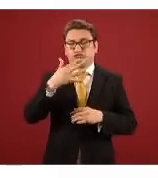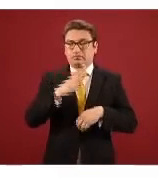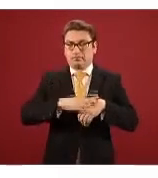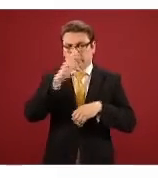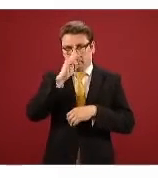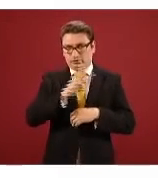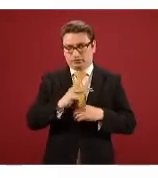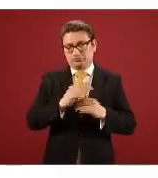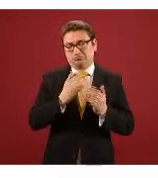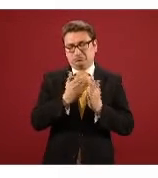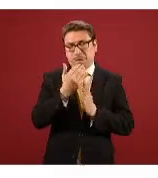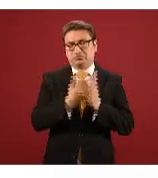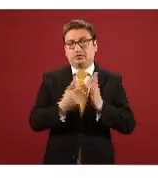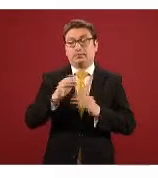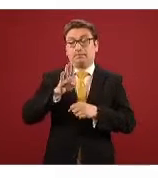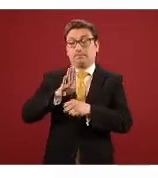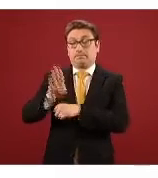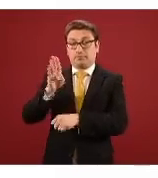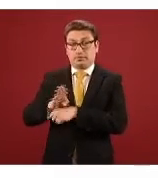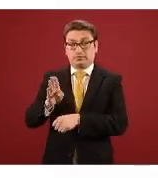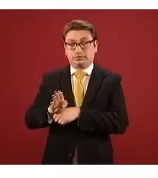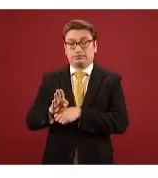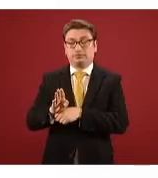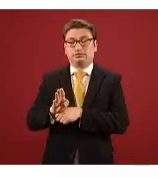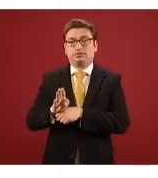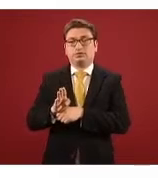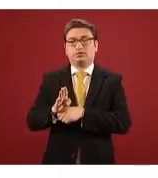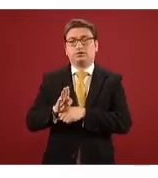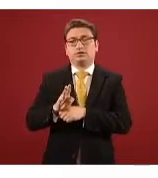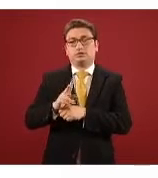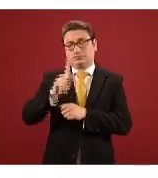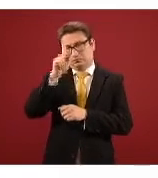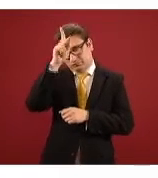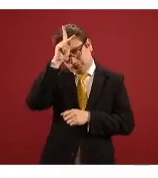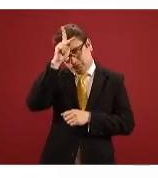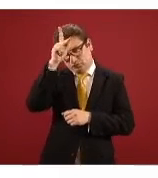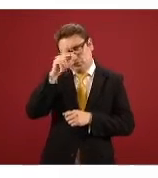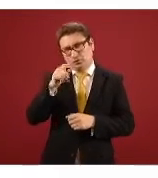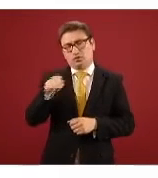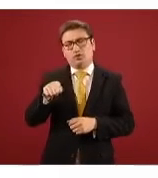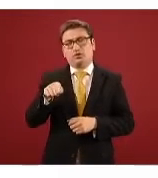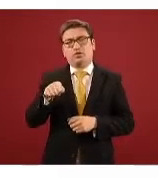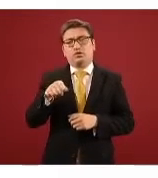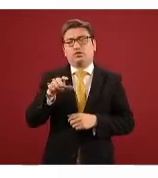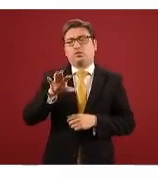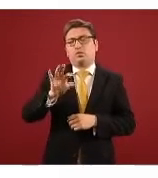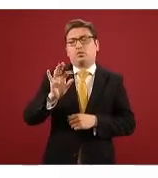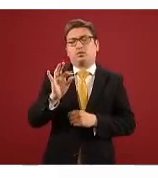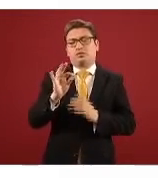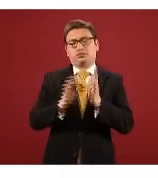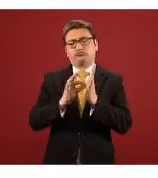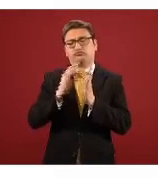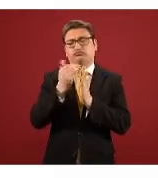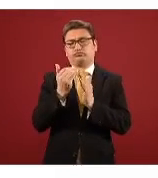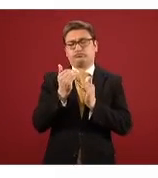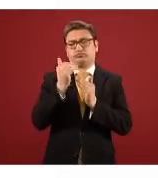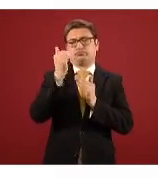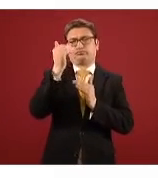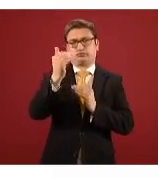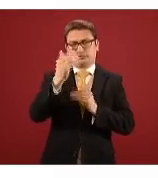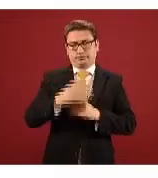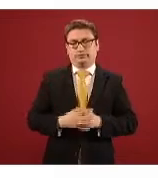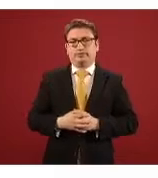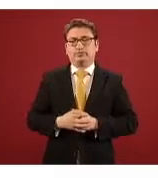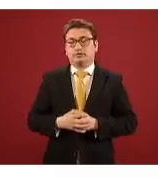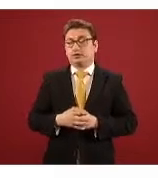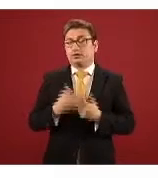gran medida, Brasil y Perú se encontraban 40 puntos arriba de nosotros en esta escala.